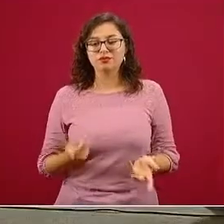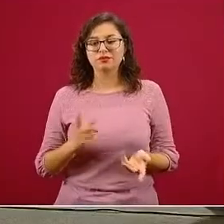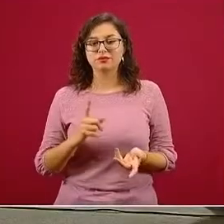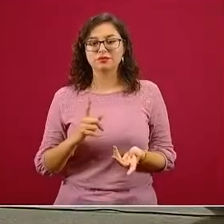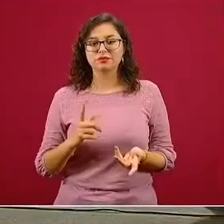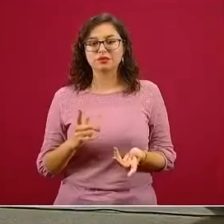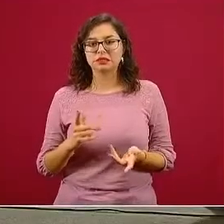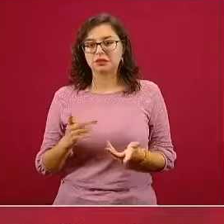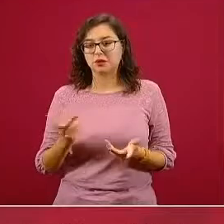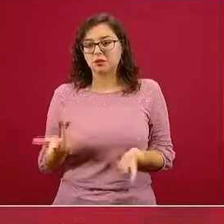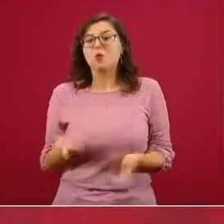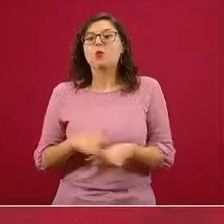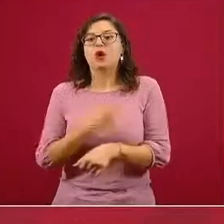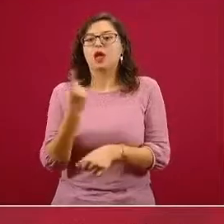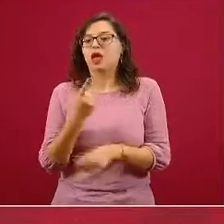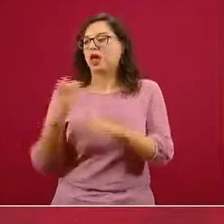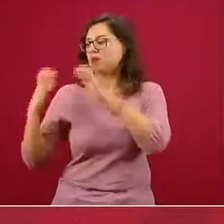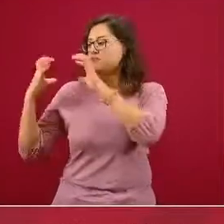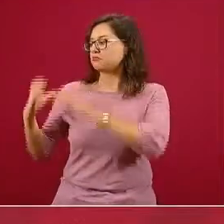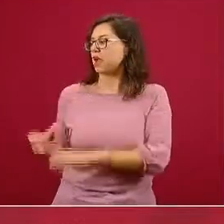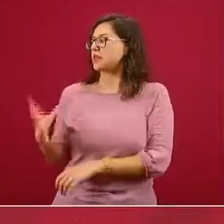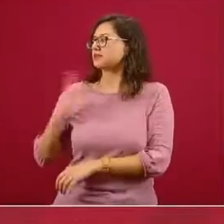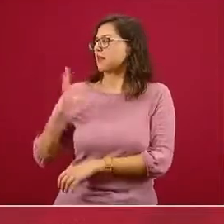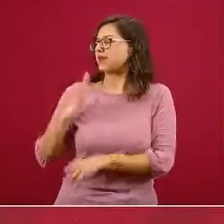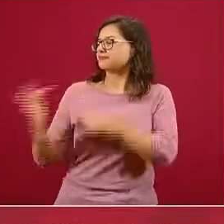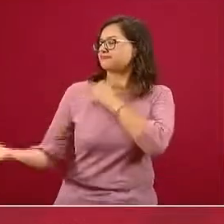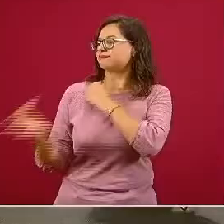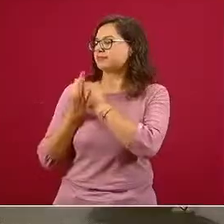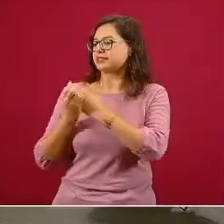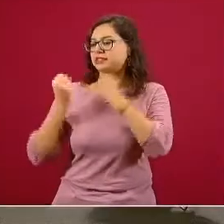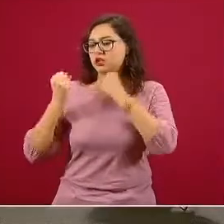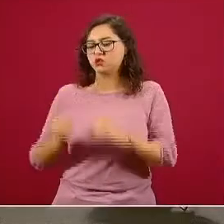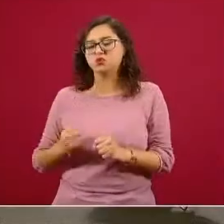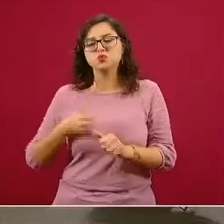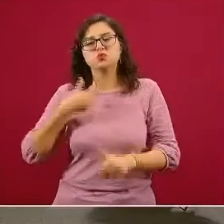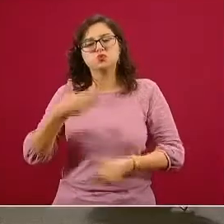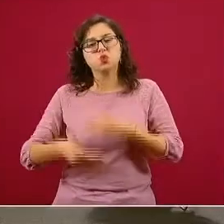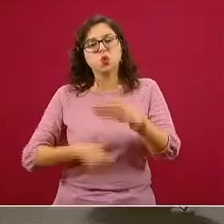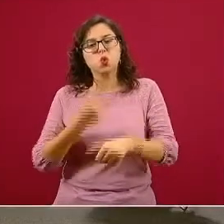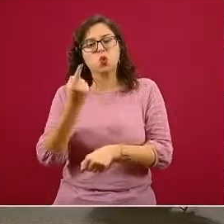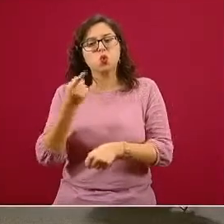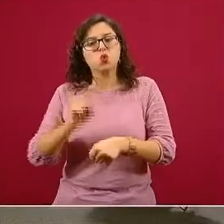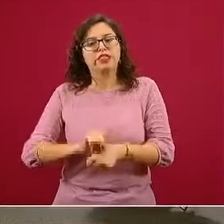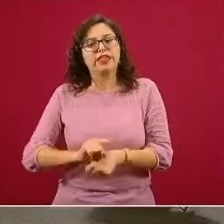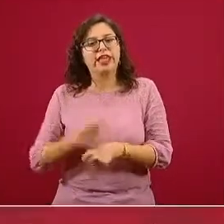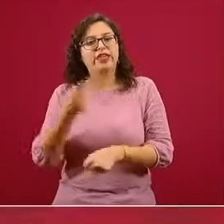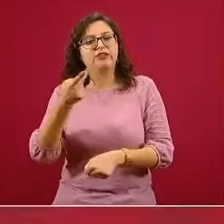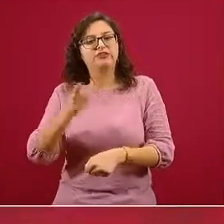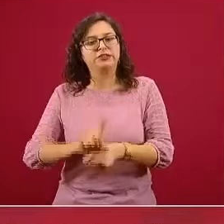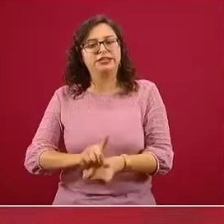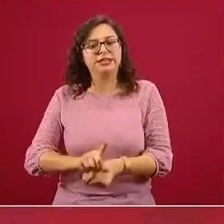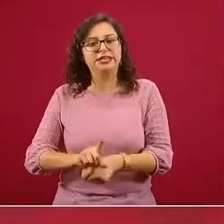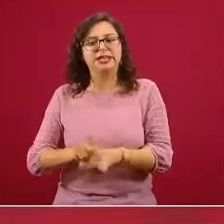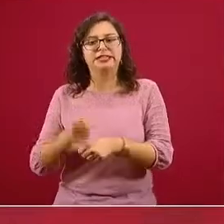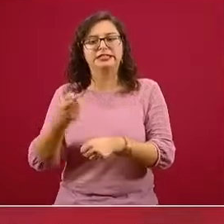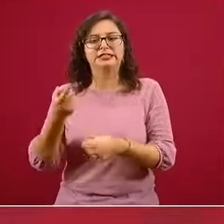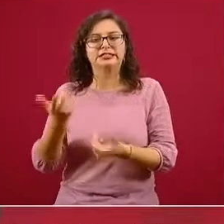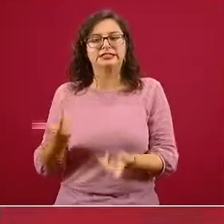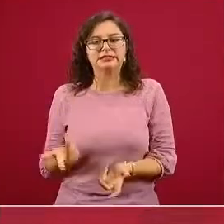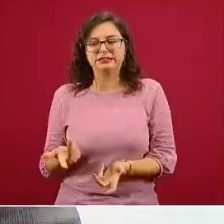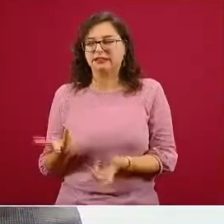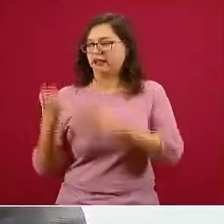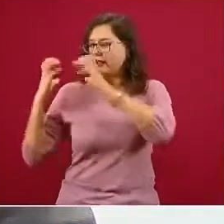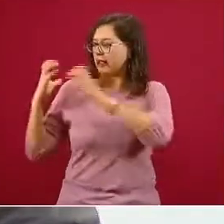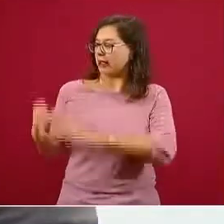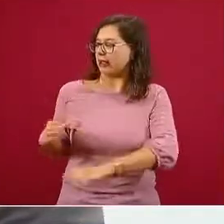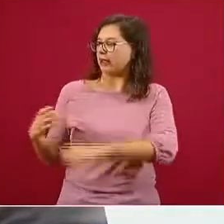se siente segura, está su tanque, se espera un día, se siente segura, está su tanque, se